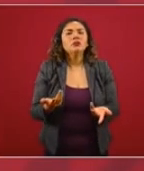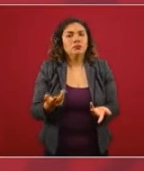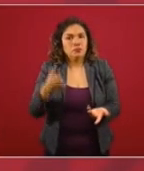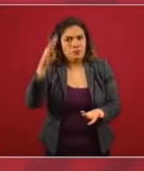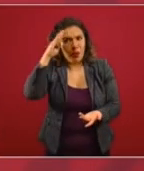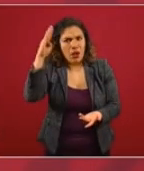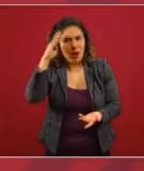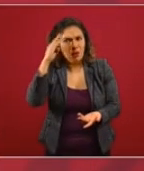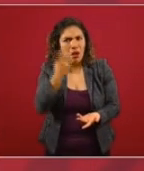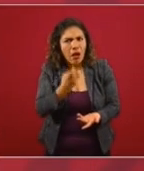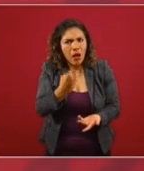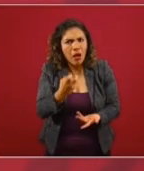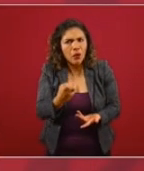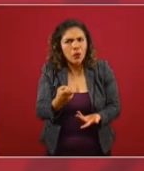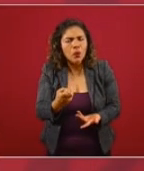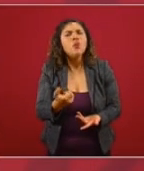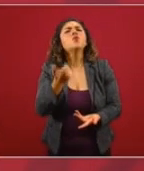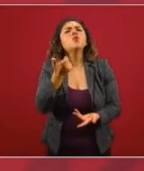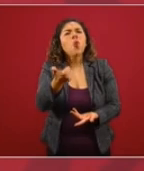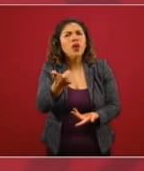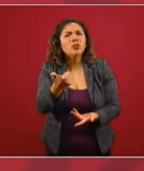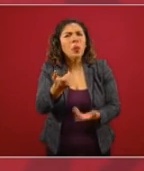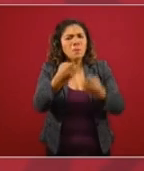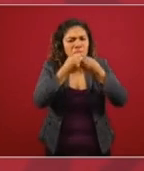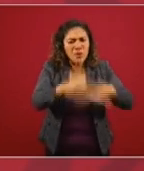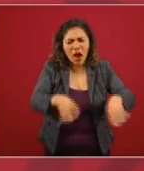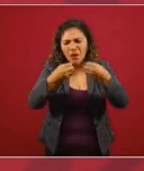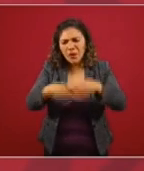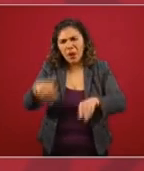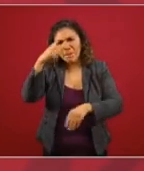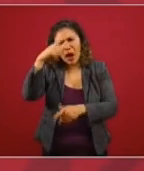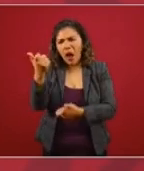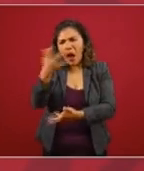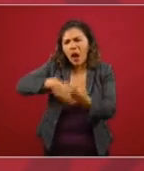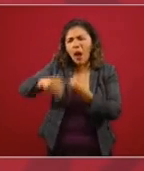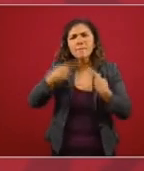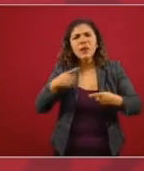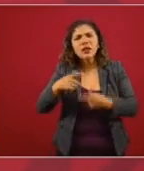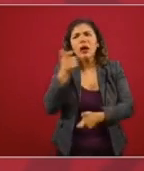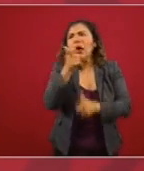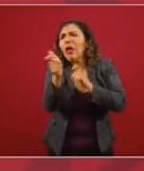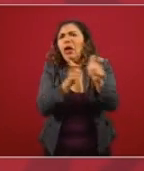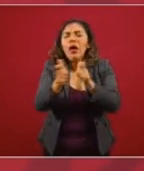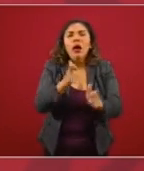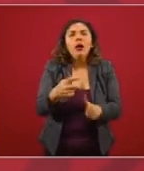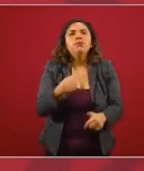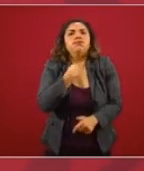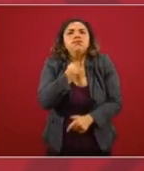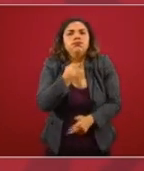¿Cuánto significó de pérdida para la economía popular?